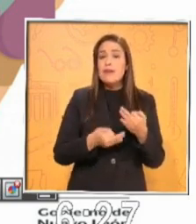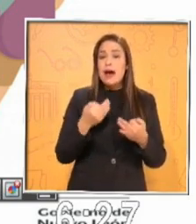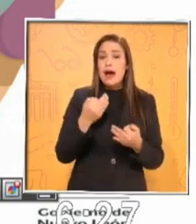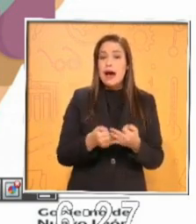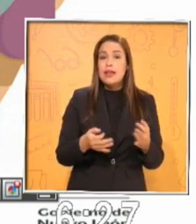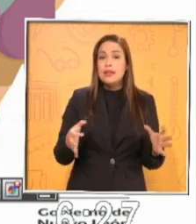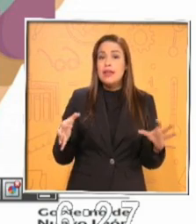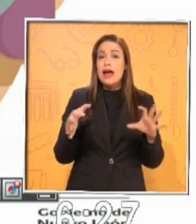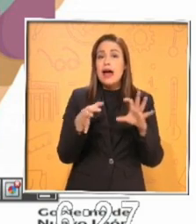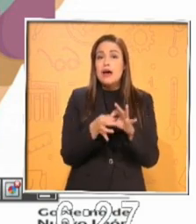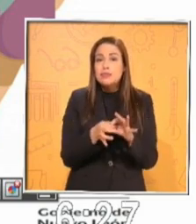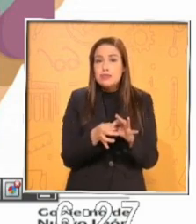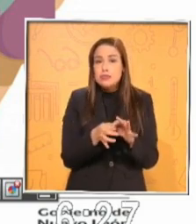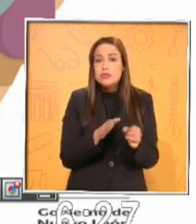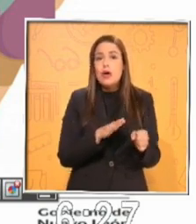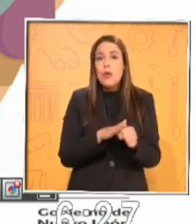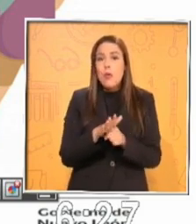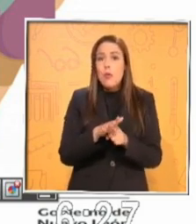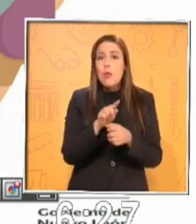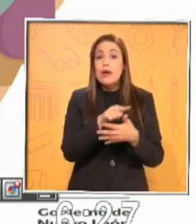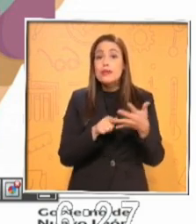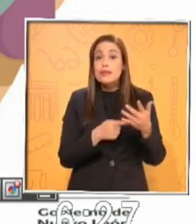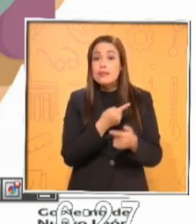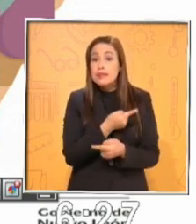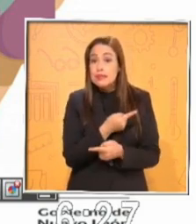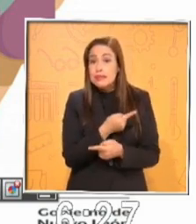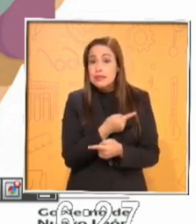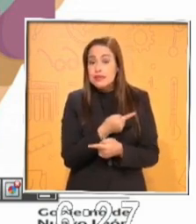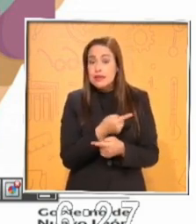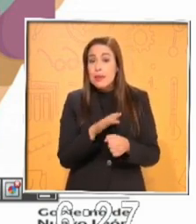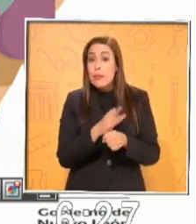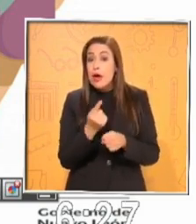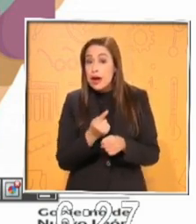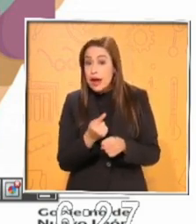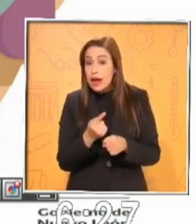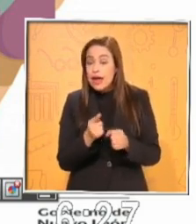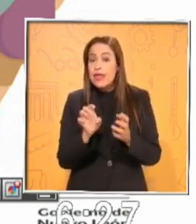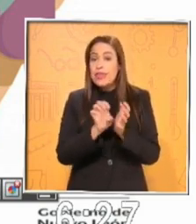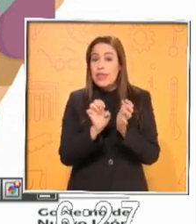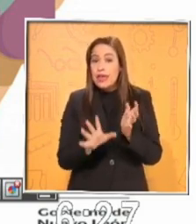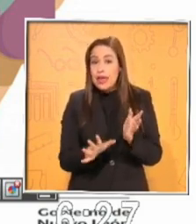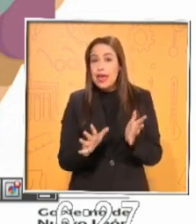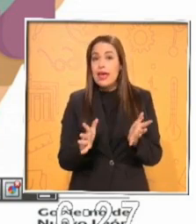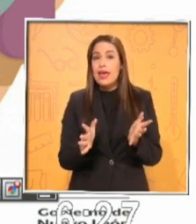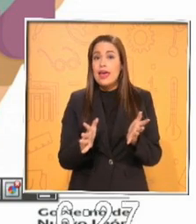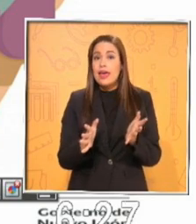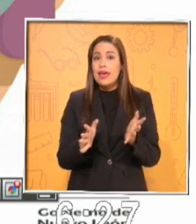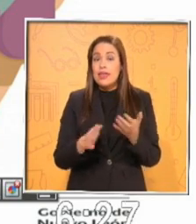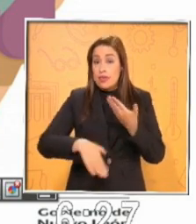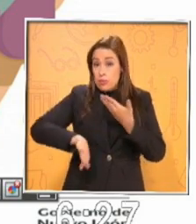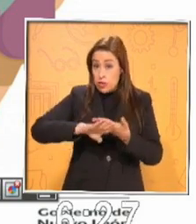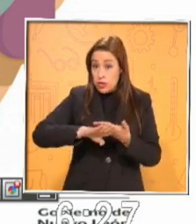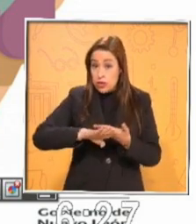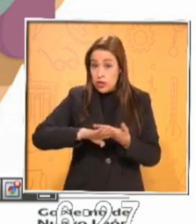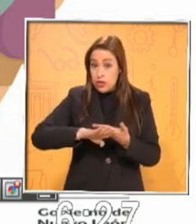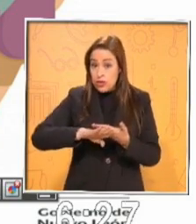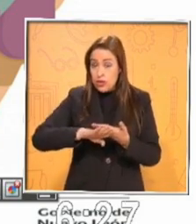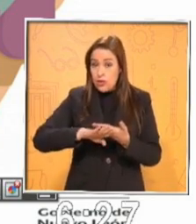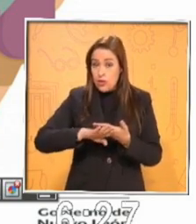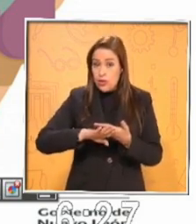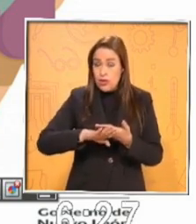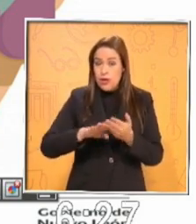conector. ¿De qué tipo? ¿De causa? ¿De ejemplos? ¿De oposición?